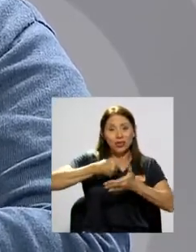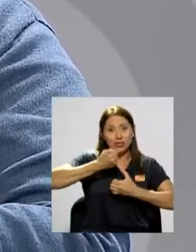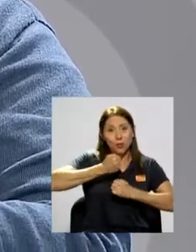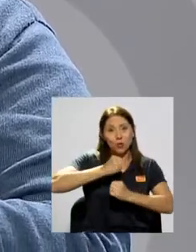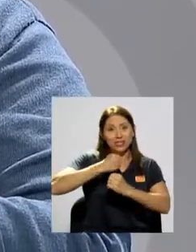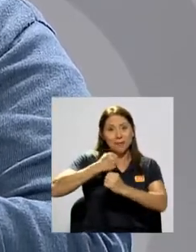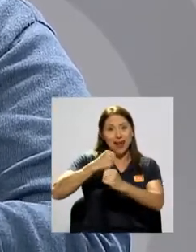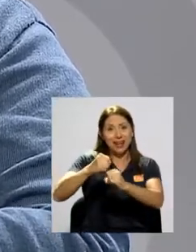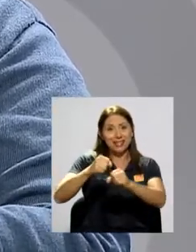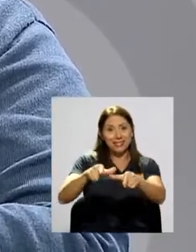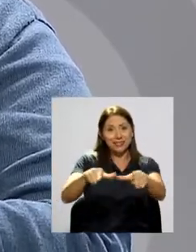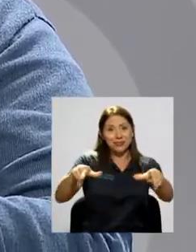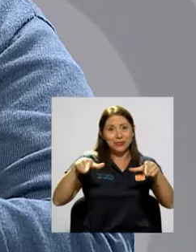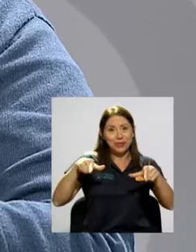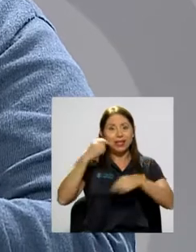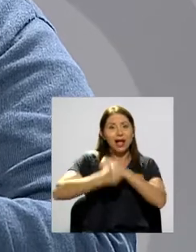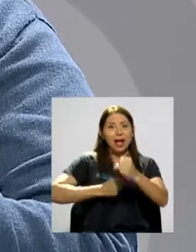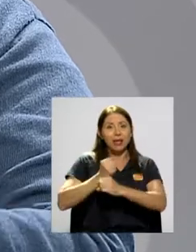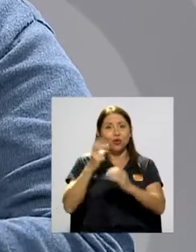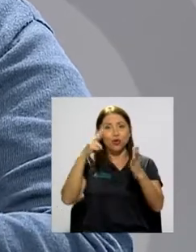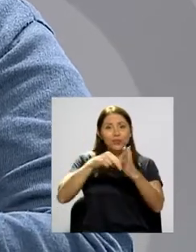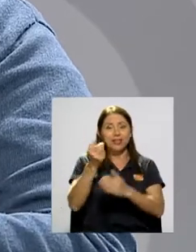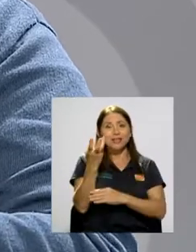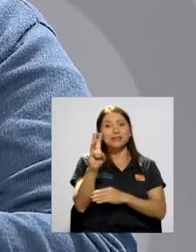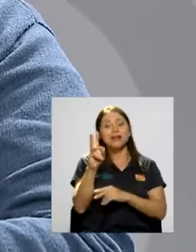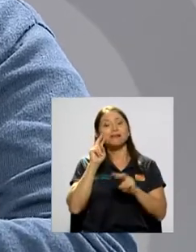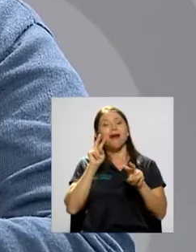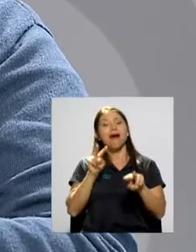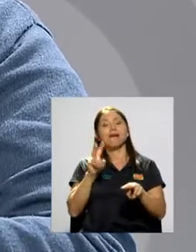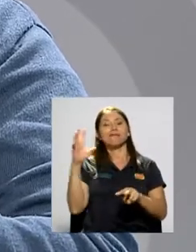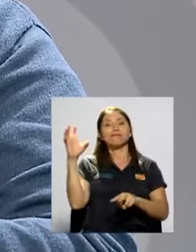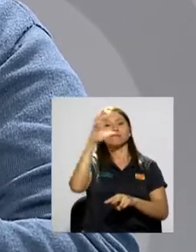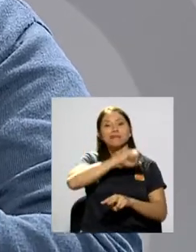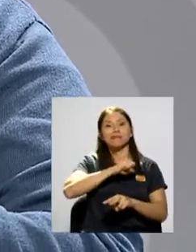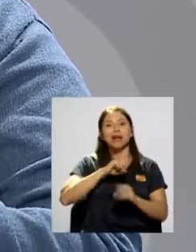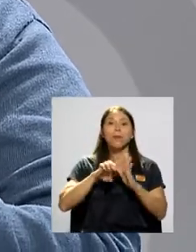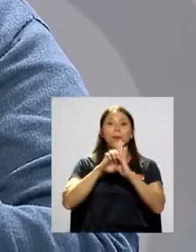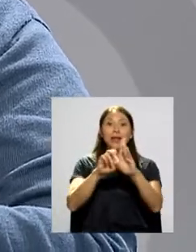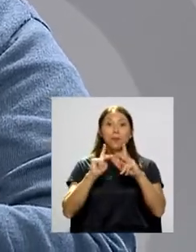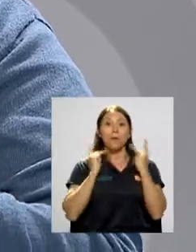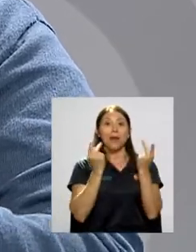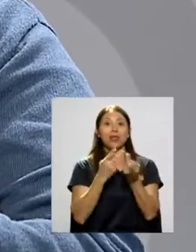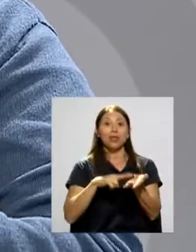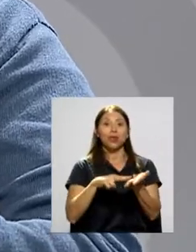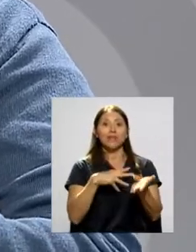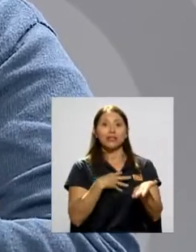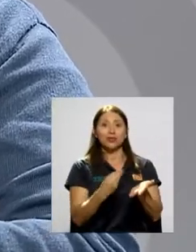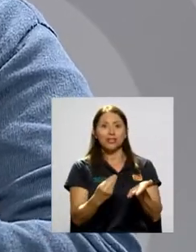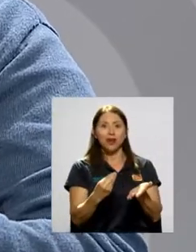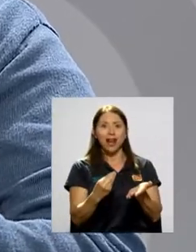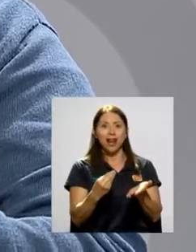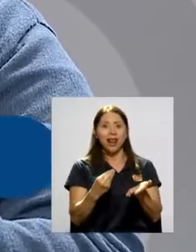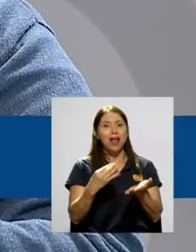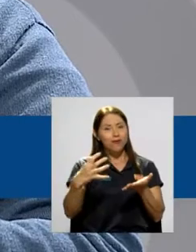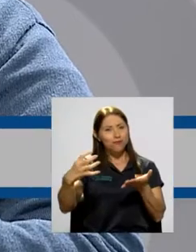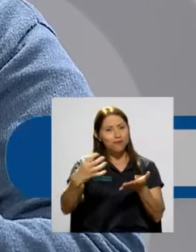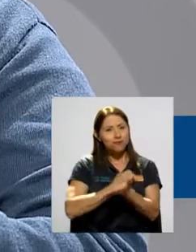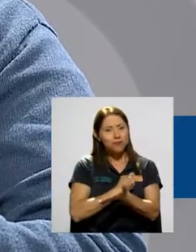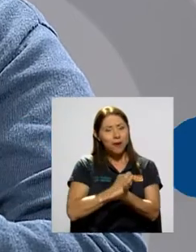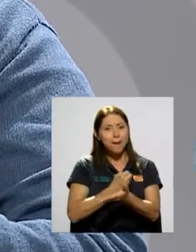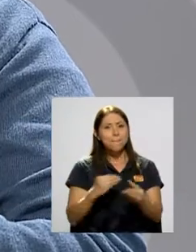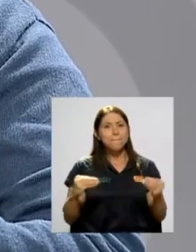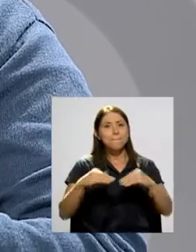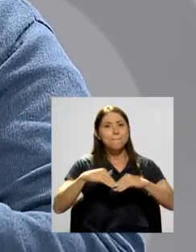2016 nos dijeron que, por ejemplo, en el caso del Partido Liberación Nacional, obtuvo más del 50%